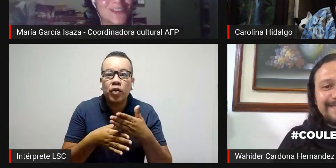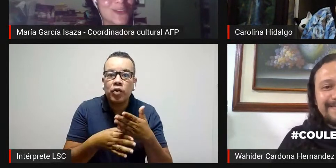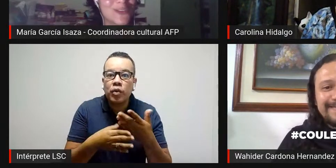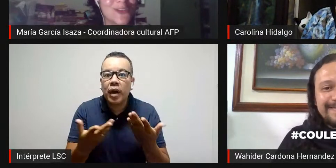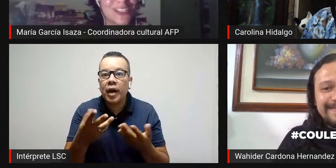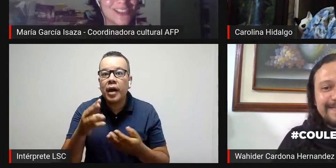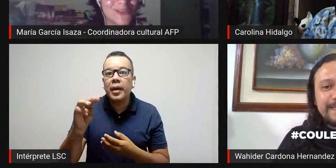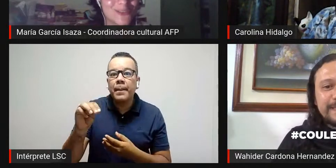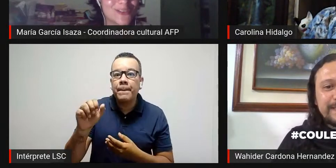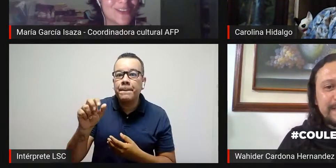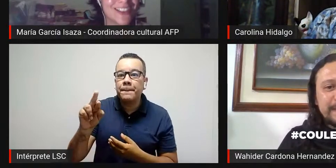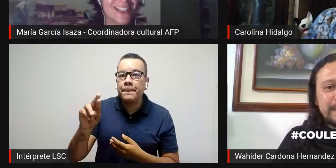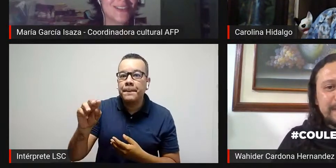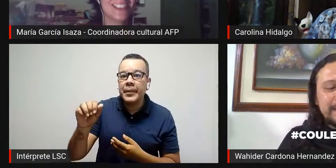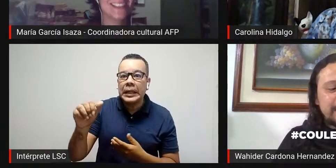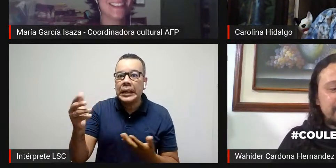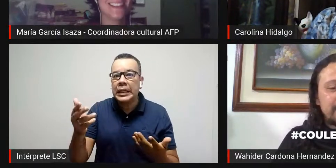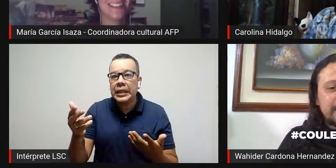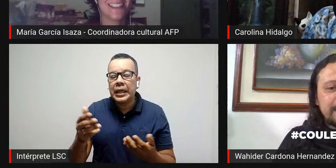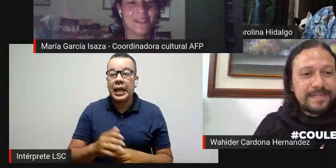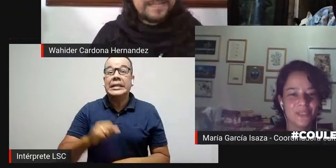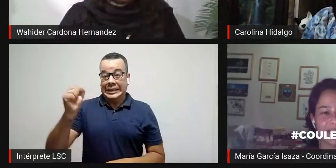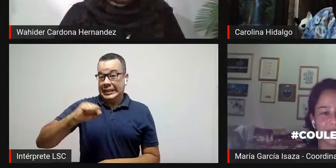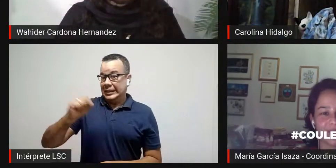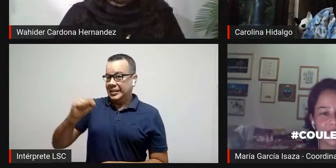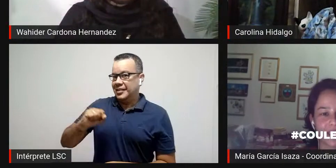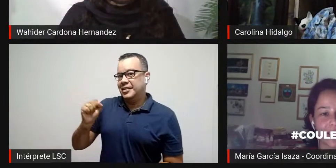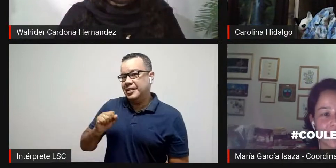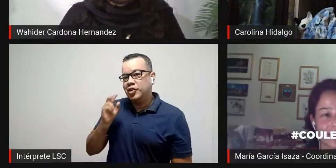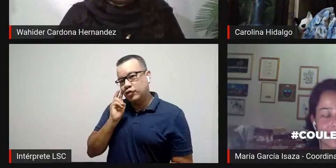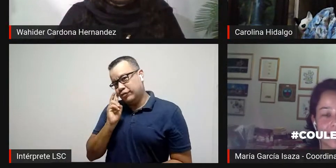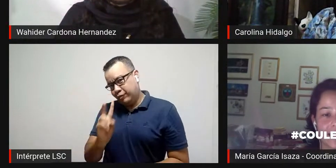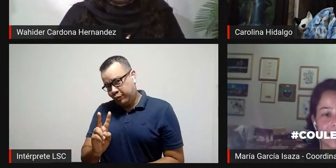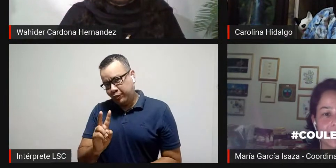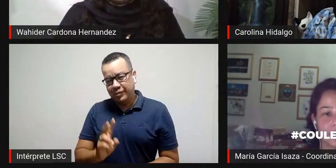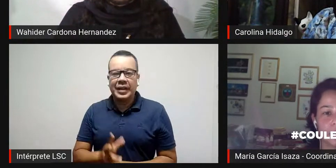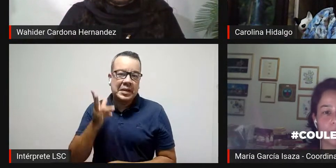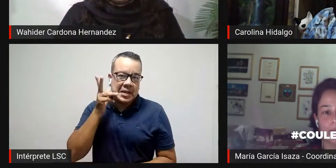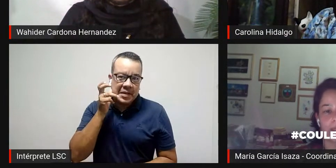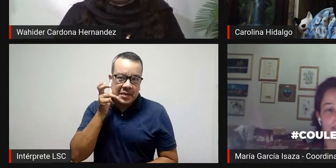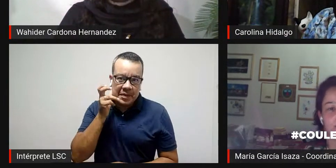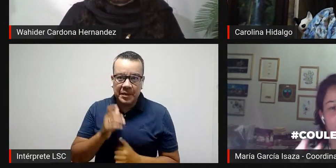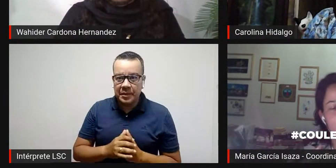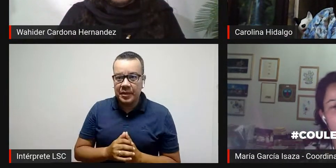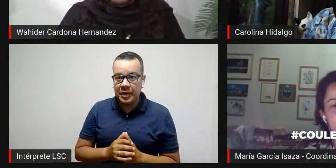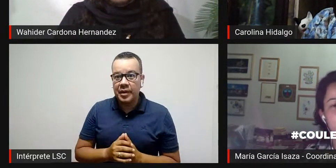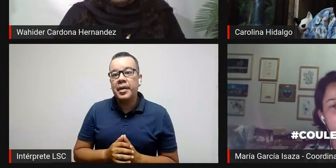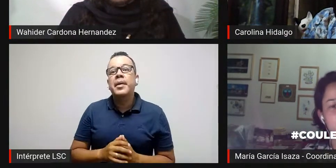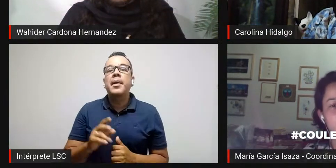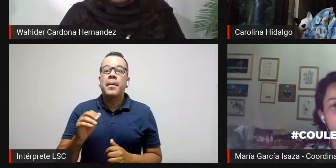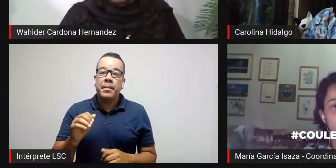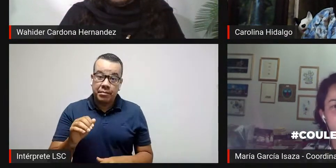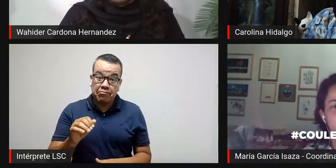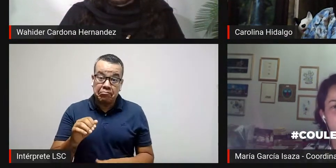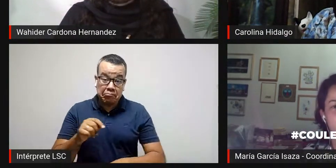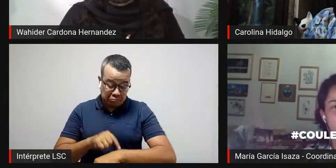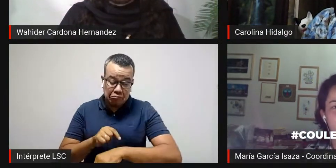Aquí estoy oyéndolos, claro que sí, y viéndolos. Si quieren leer un par más, todavía tenemos